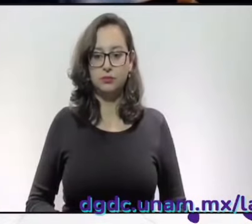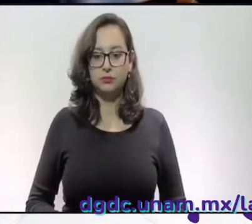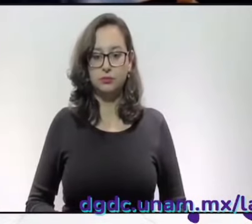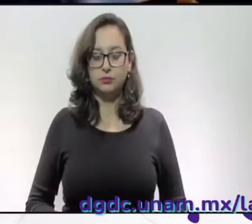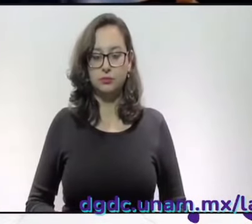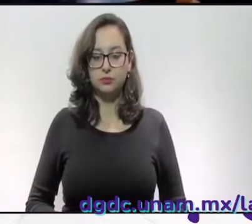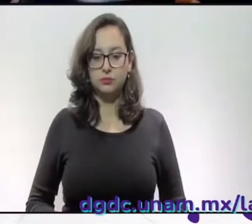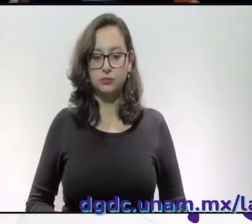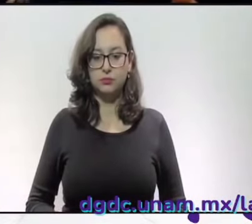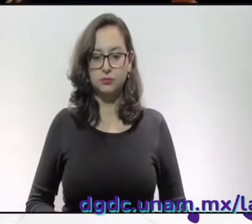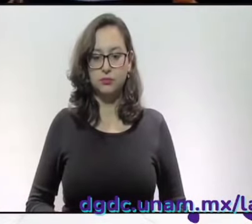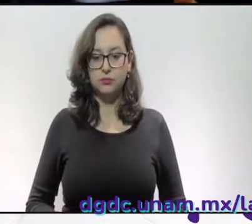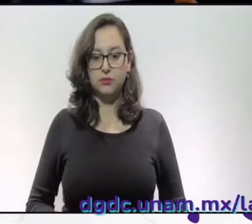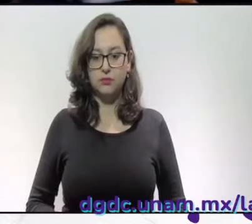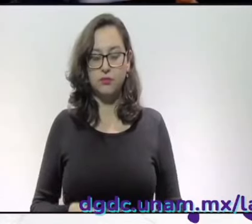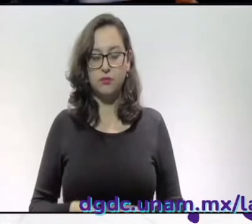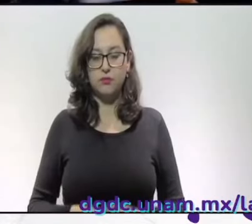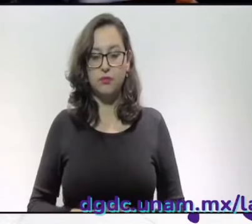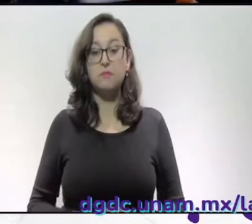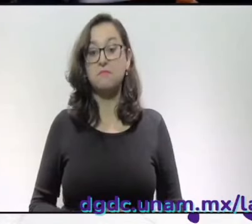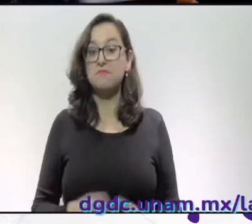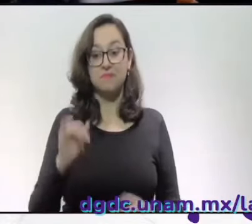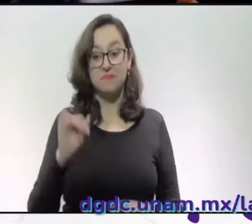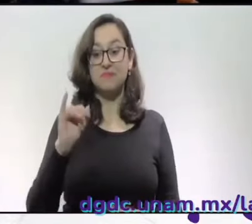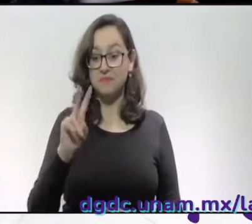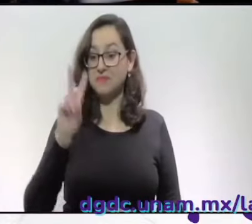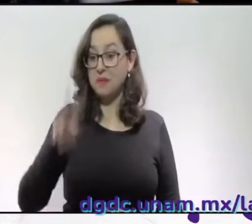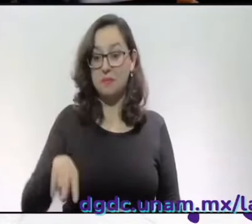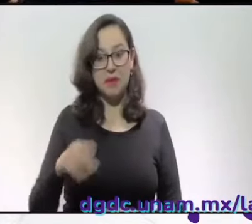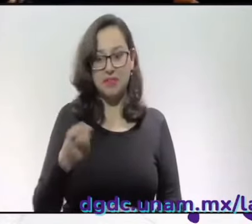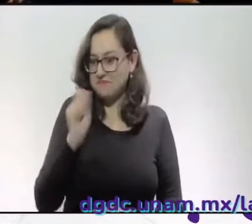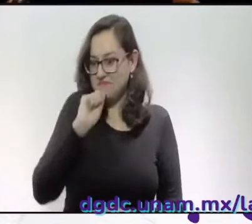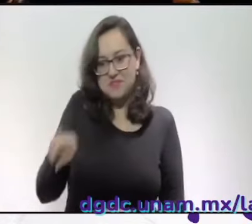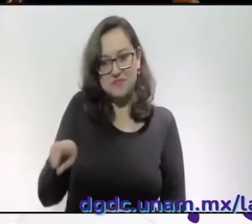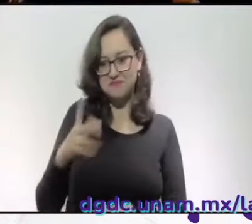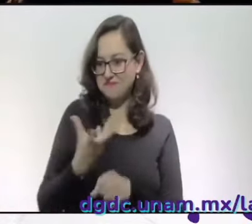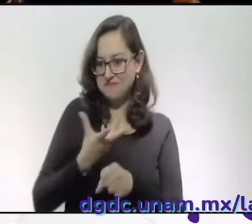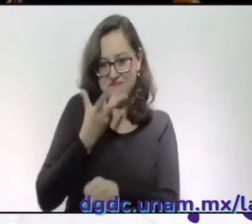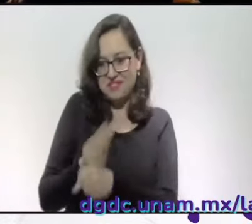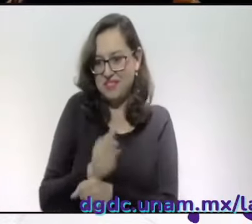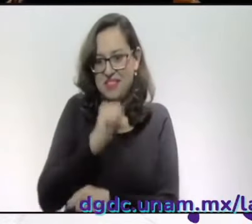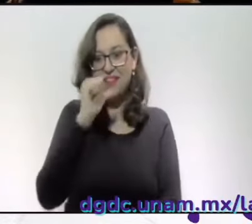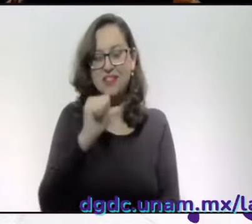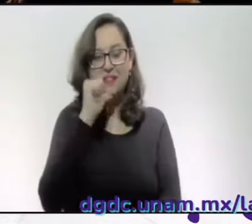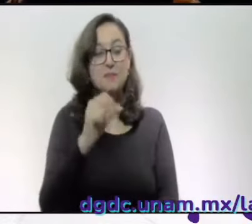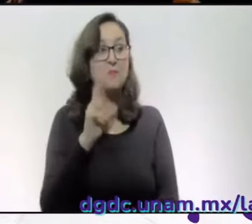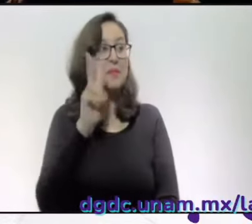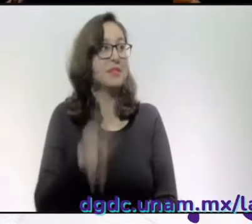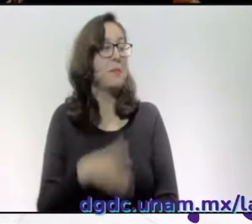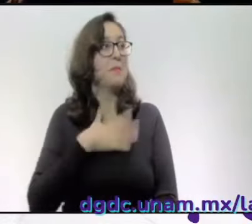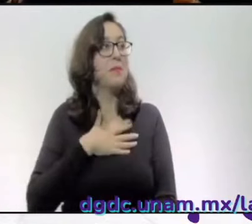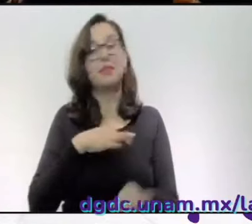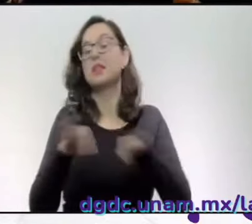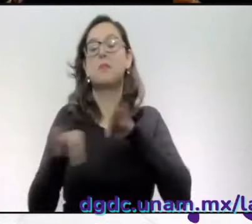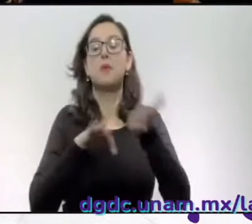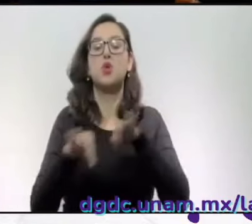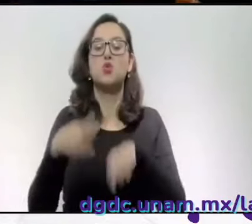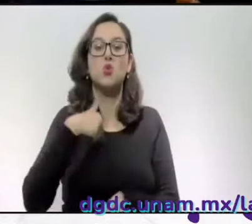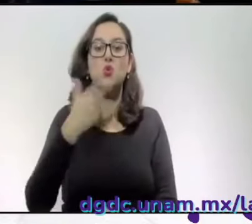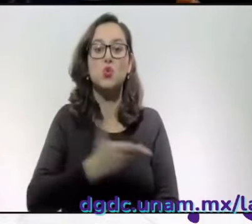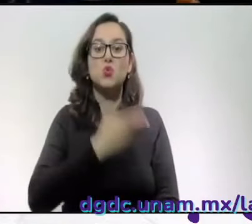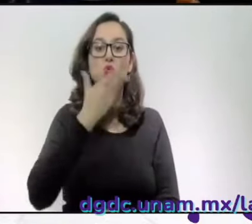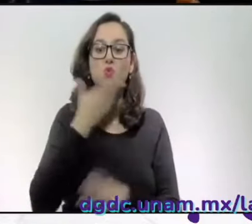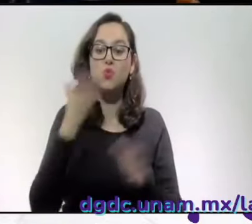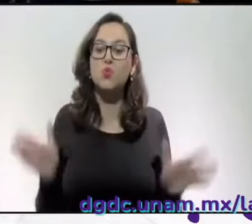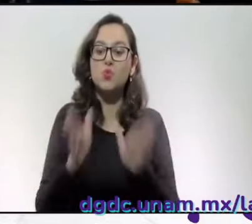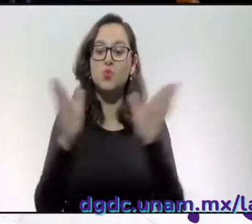Sí, me encanta lo que ha dicho Miguel, no tengo nada que añadir, porque es verdad que... Es que yo en mi trabajo estoy muy acostumbrado a incitar a que la gente le